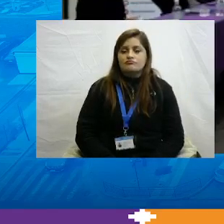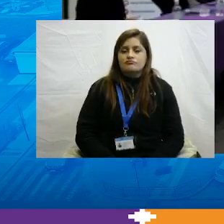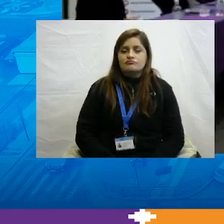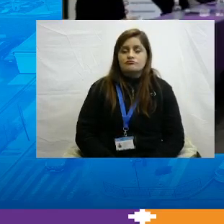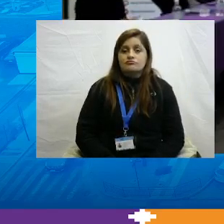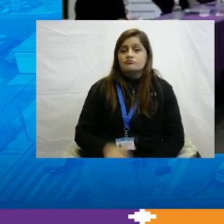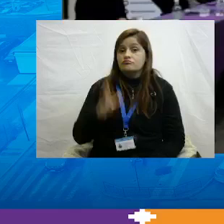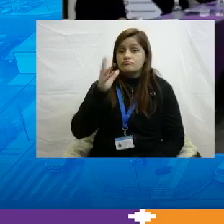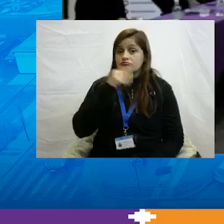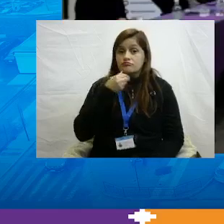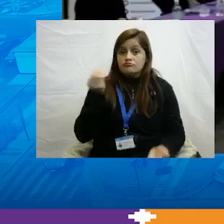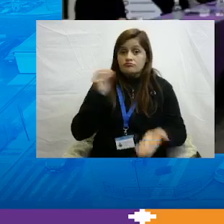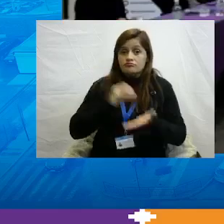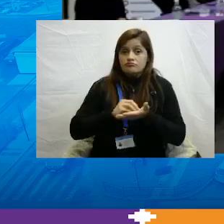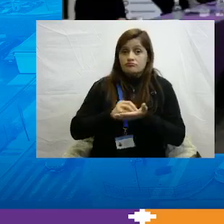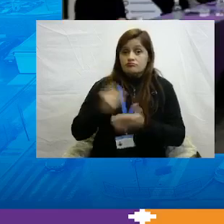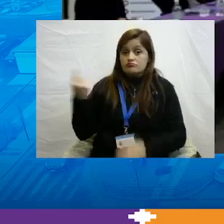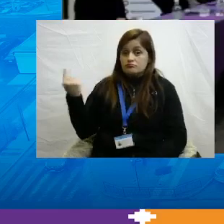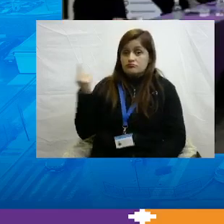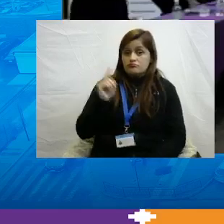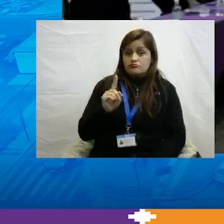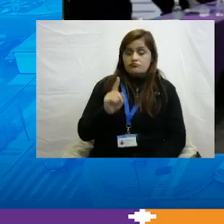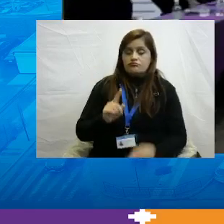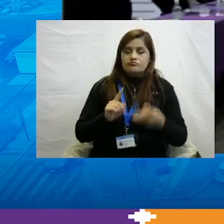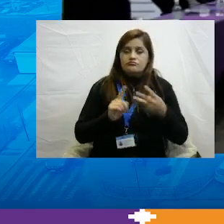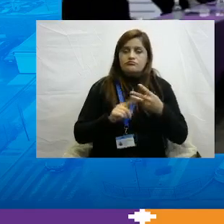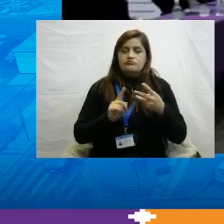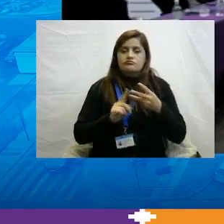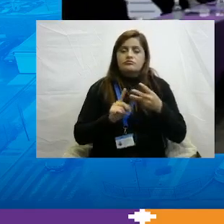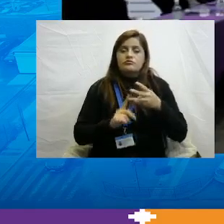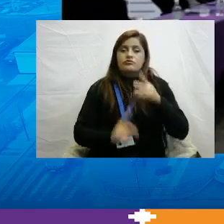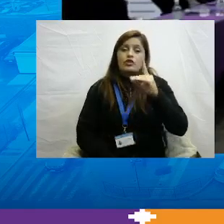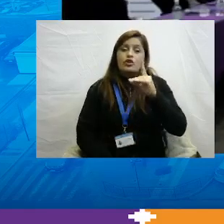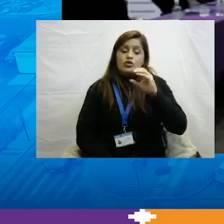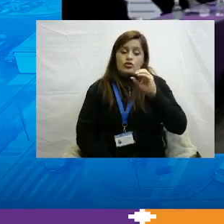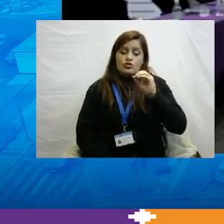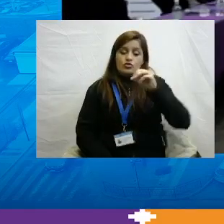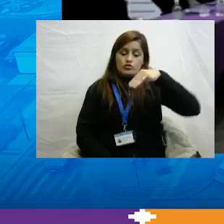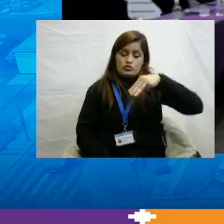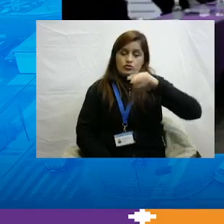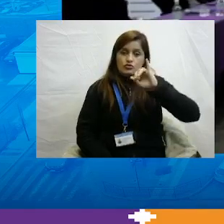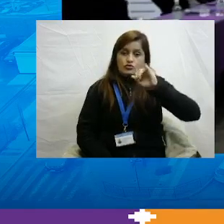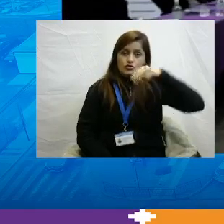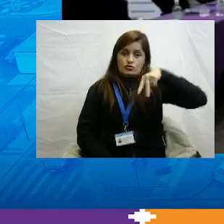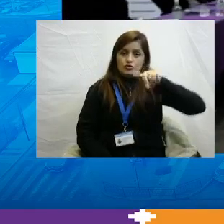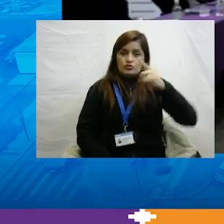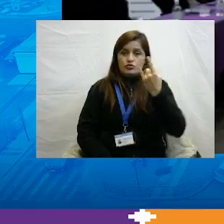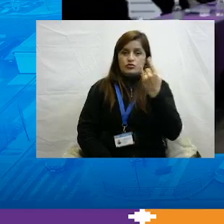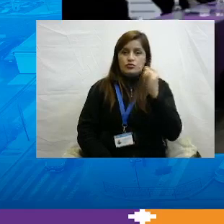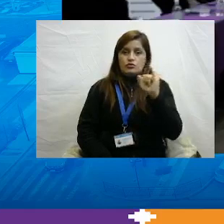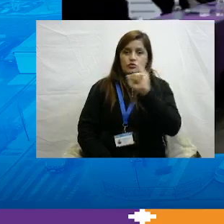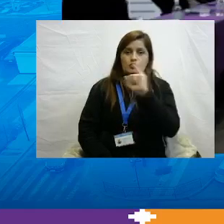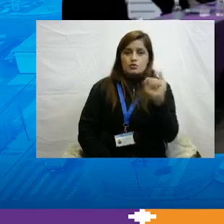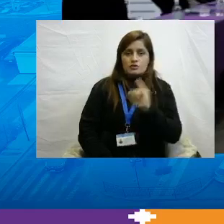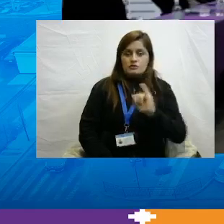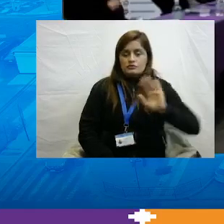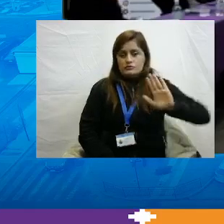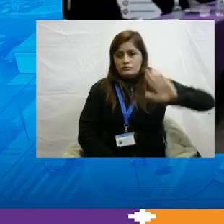tenemos más, concejal Domínguez? Sí, una cosa, alcaldesa, última cosa, que me llegaron unos WhatsApp